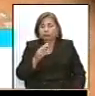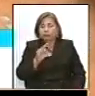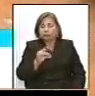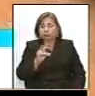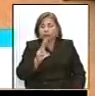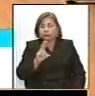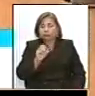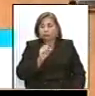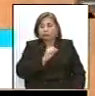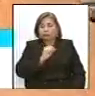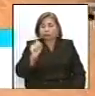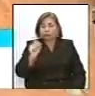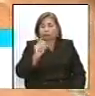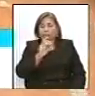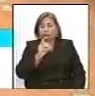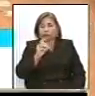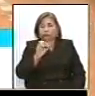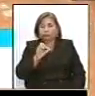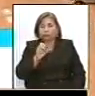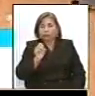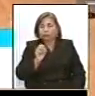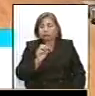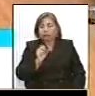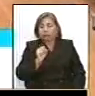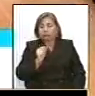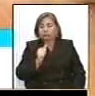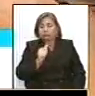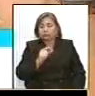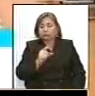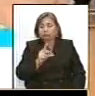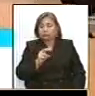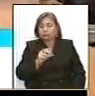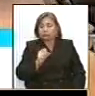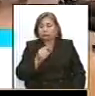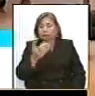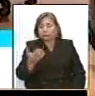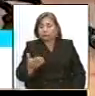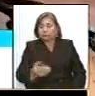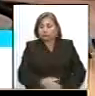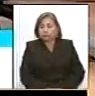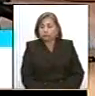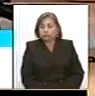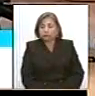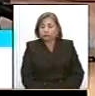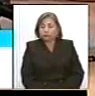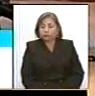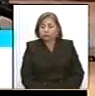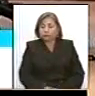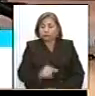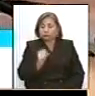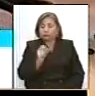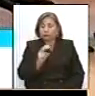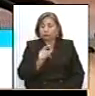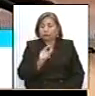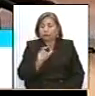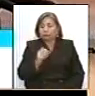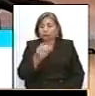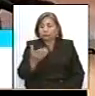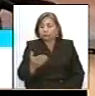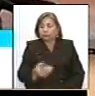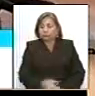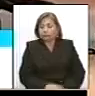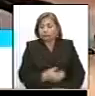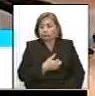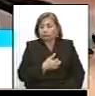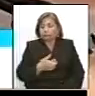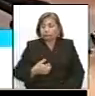136/2018-2020 contra el congresista Daniel Salaverry Villa. Congresista Ceballos, tiene la palabra.